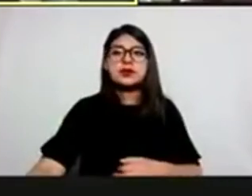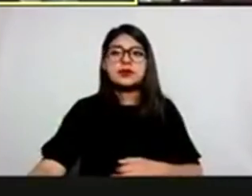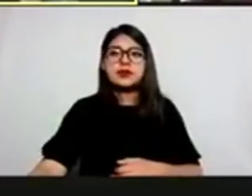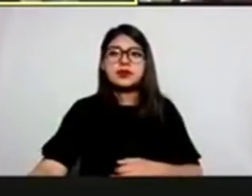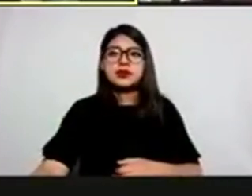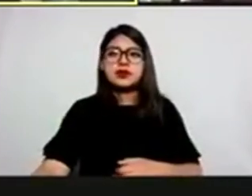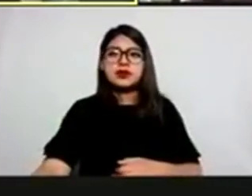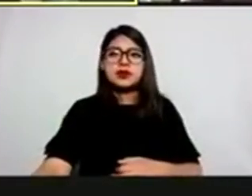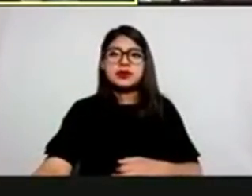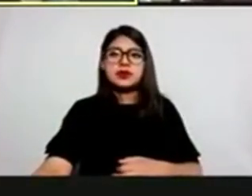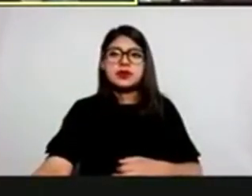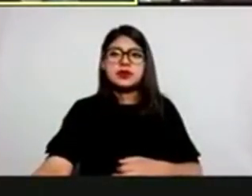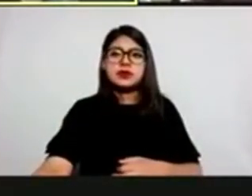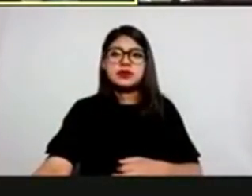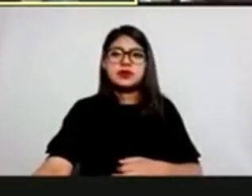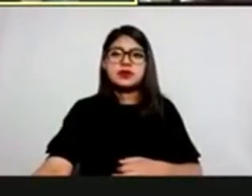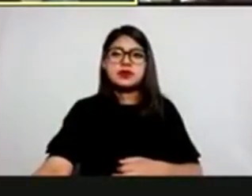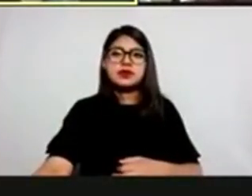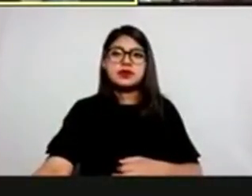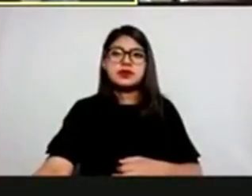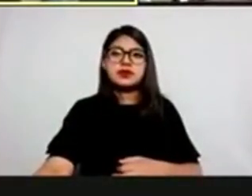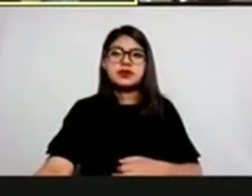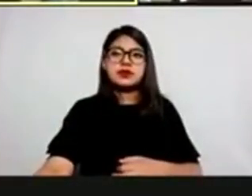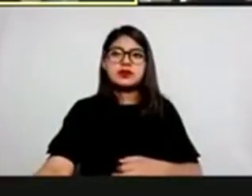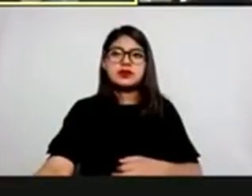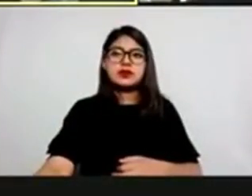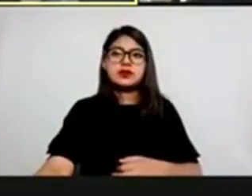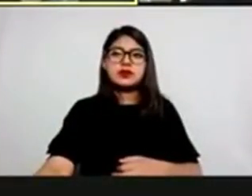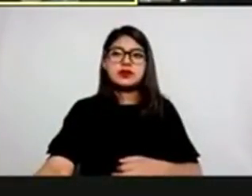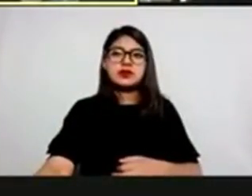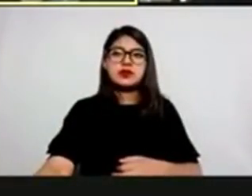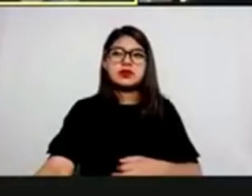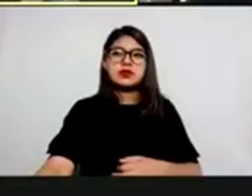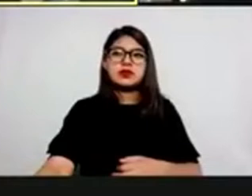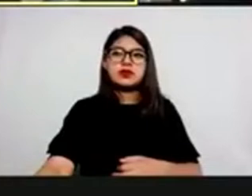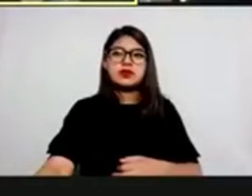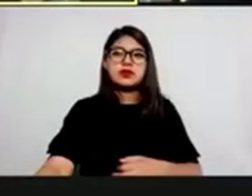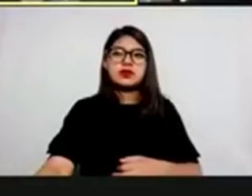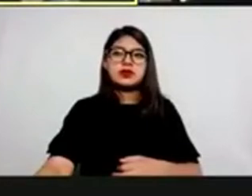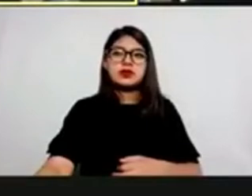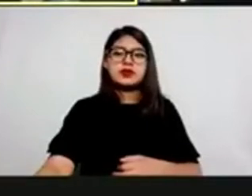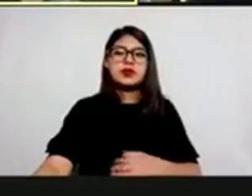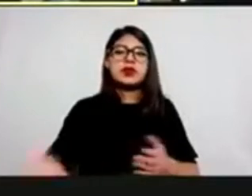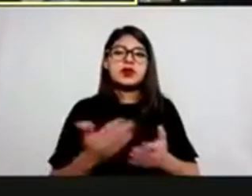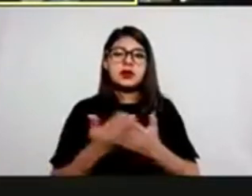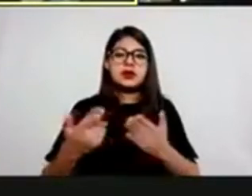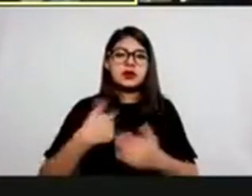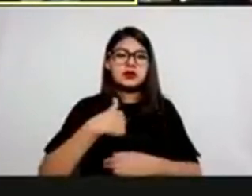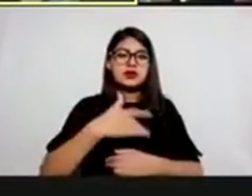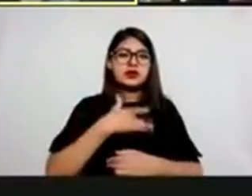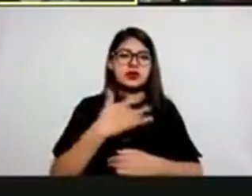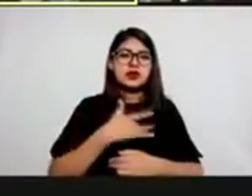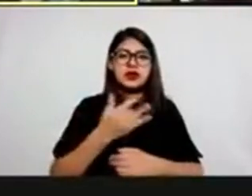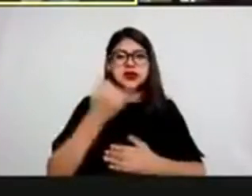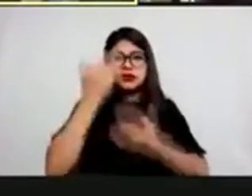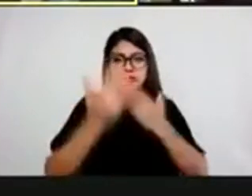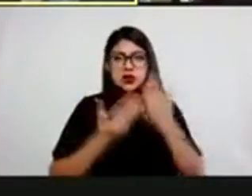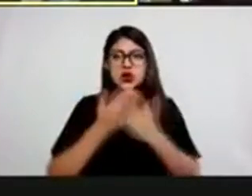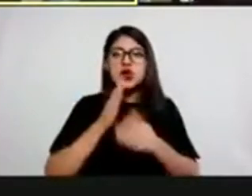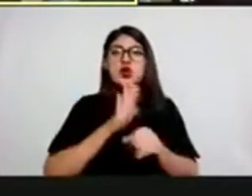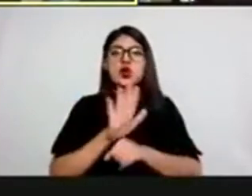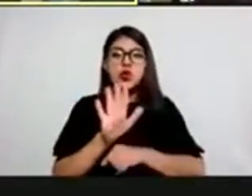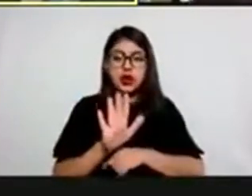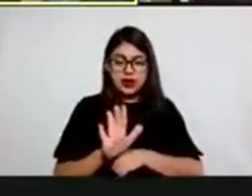medidas de satisfacción y no repetición, pues se han propuesto la disculpa pública, la sensibilización